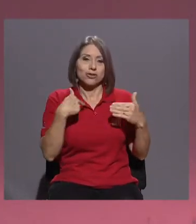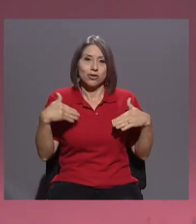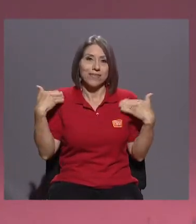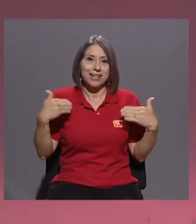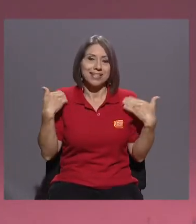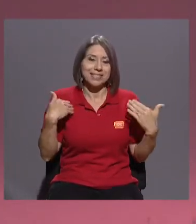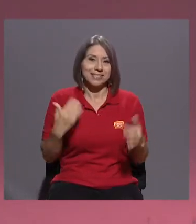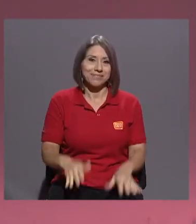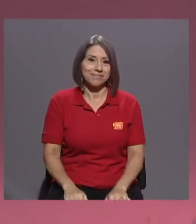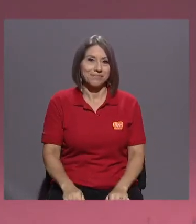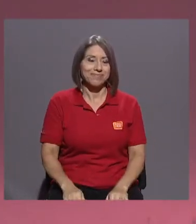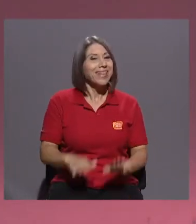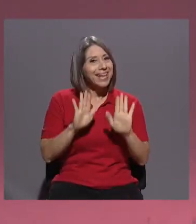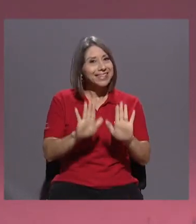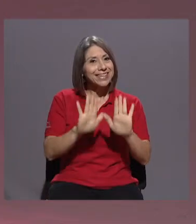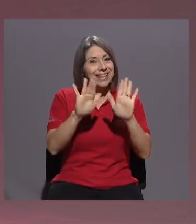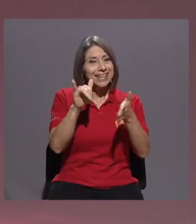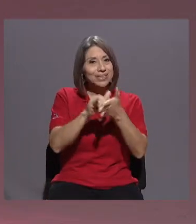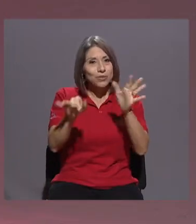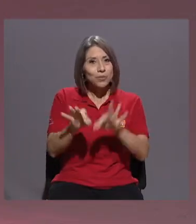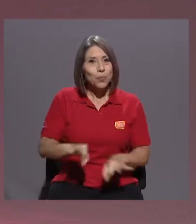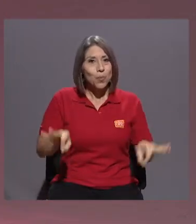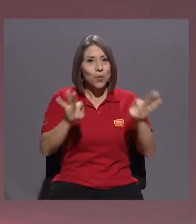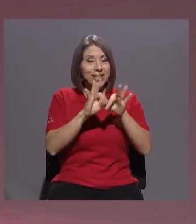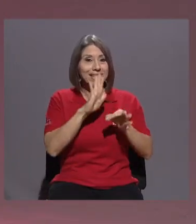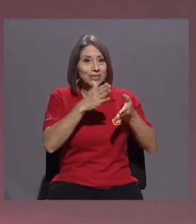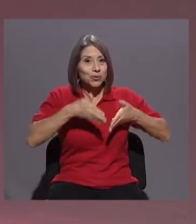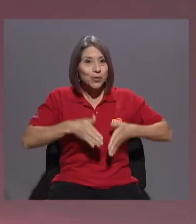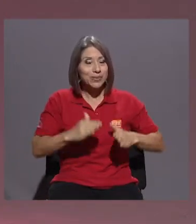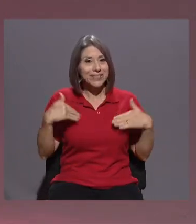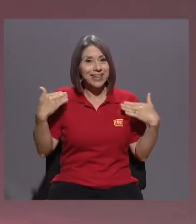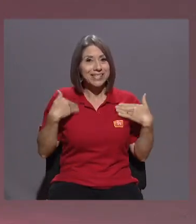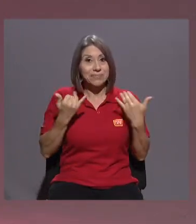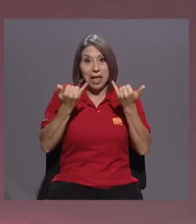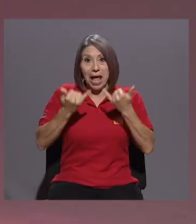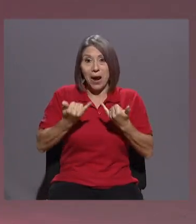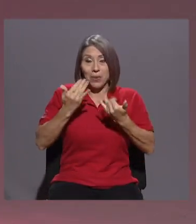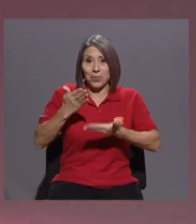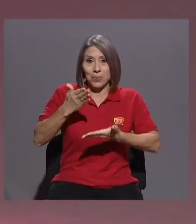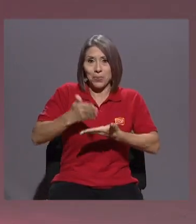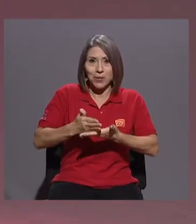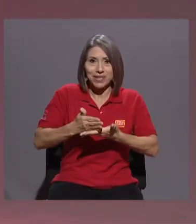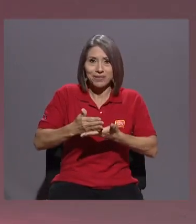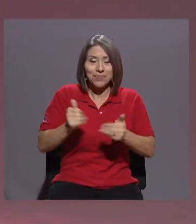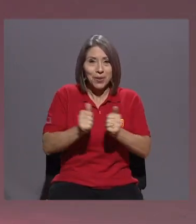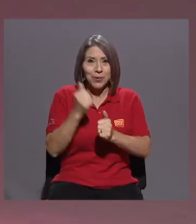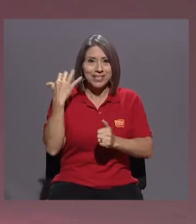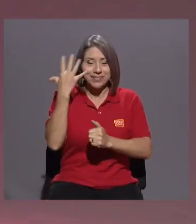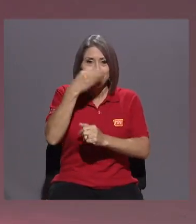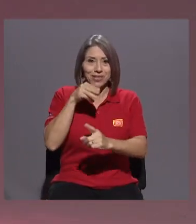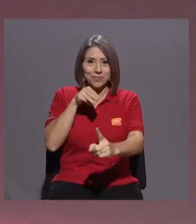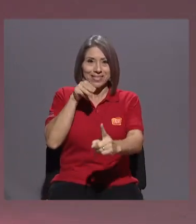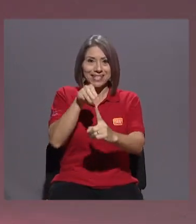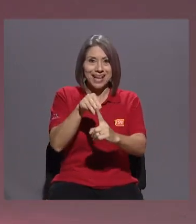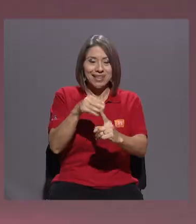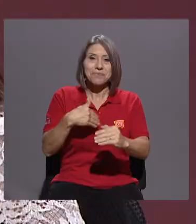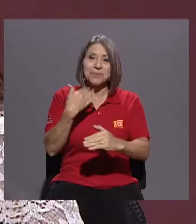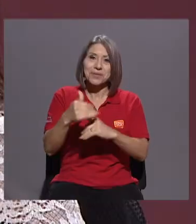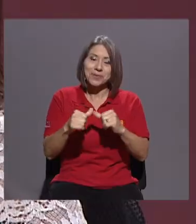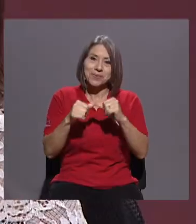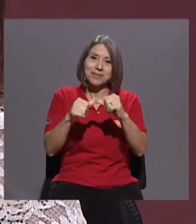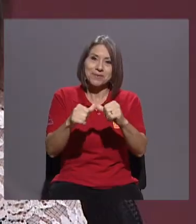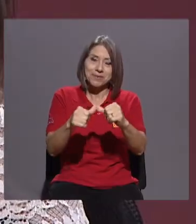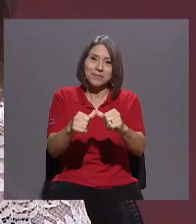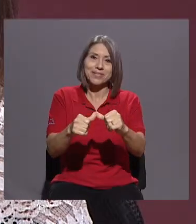usted Estoy feliz Excelente Eso es lo importante Que su hijo Este feliz Vamos a un corte Con este Bonito